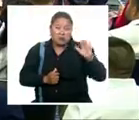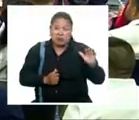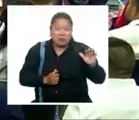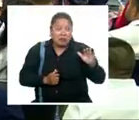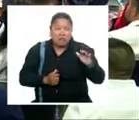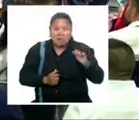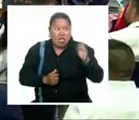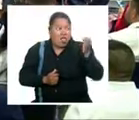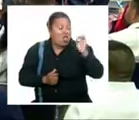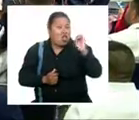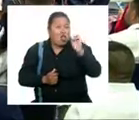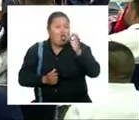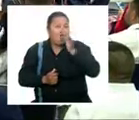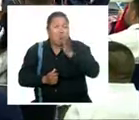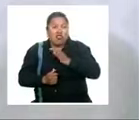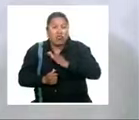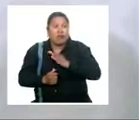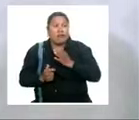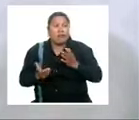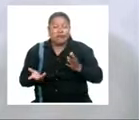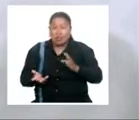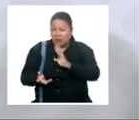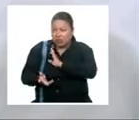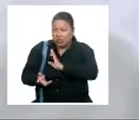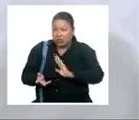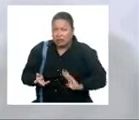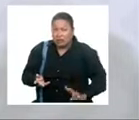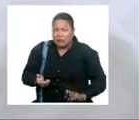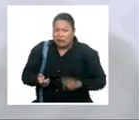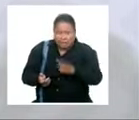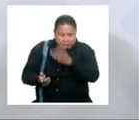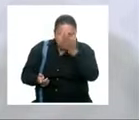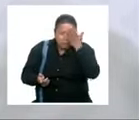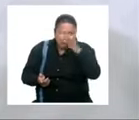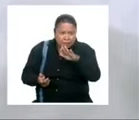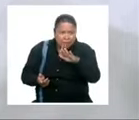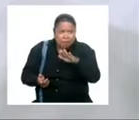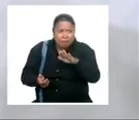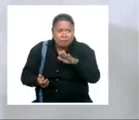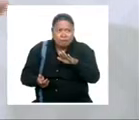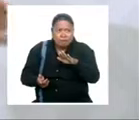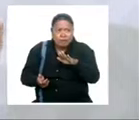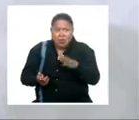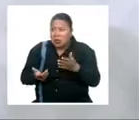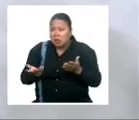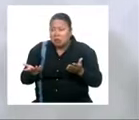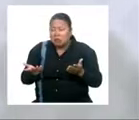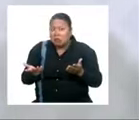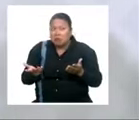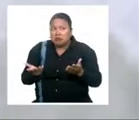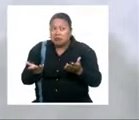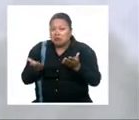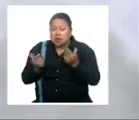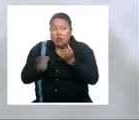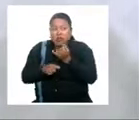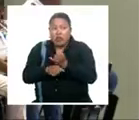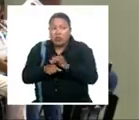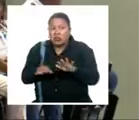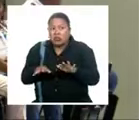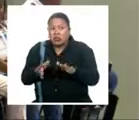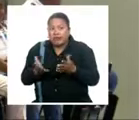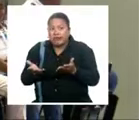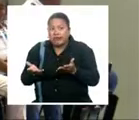sé todavía. Le preguntaba yo al presidente municipal si sabía del tema, pero no hay nada, ¿verdad,